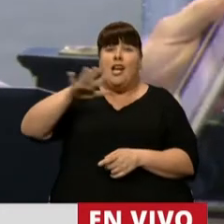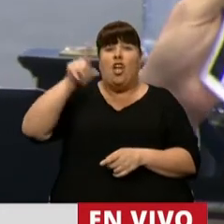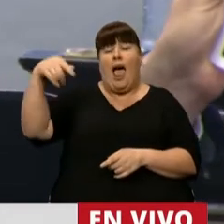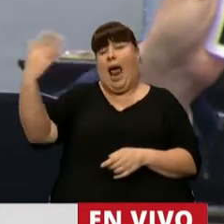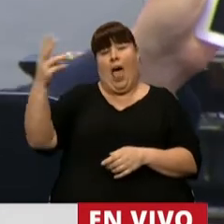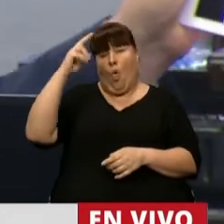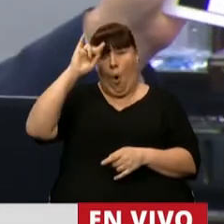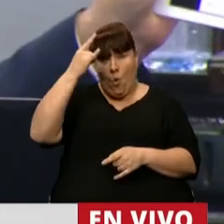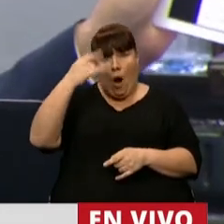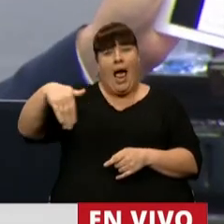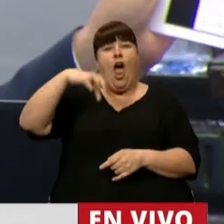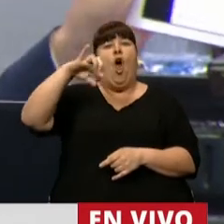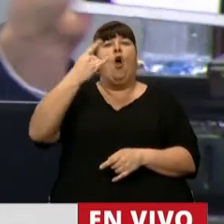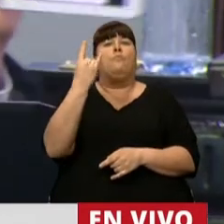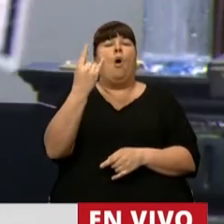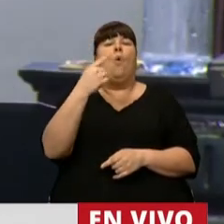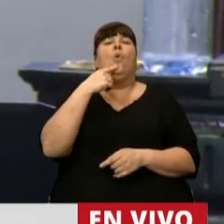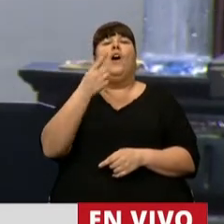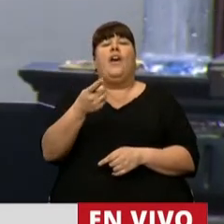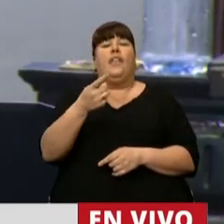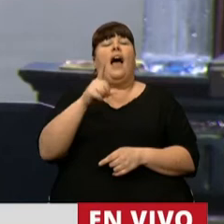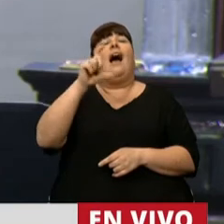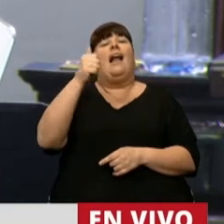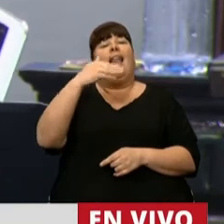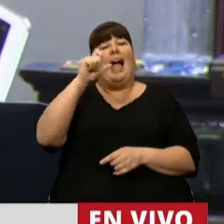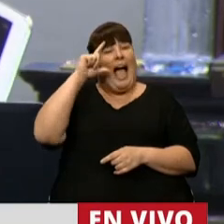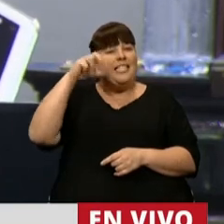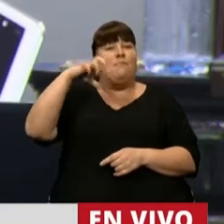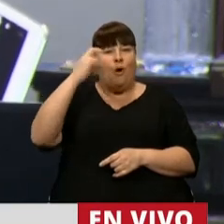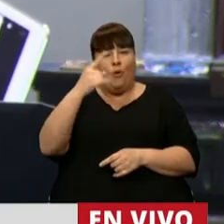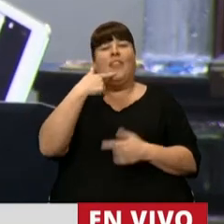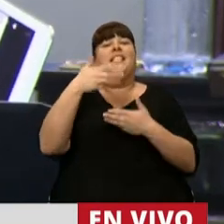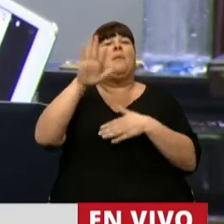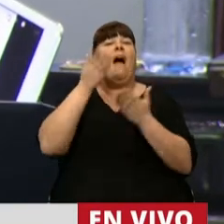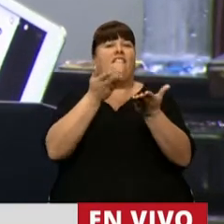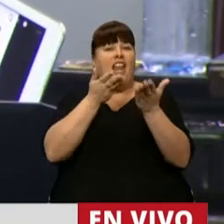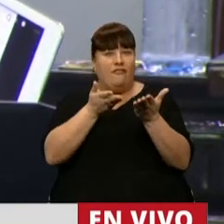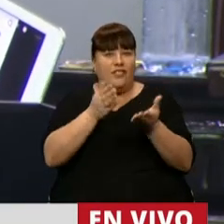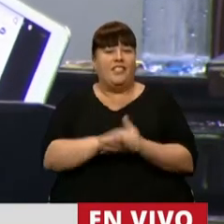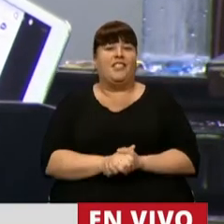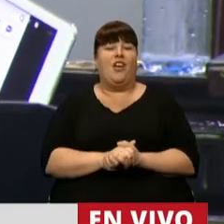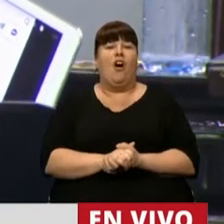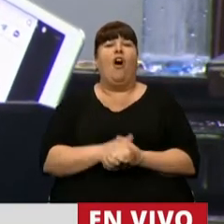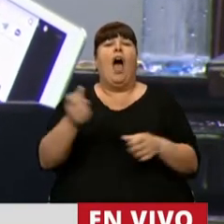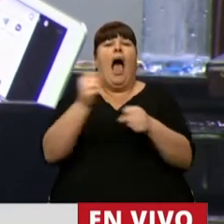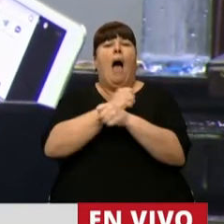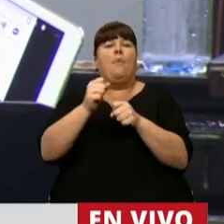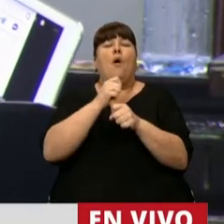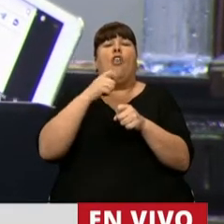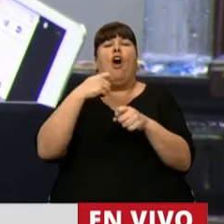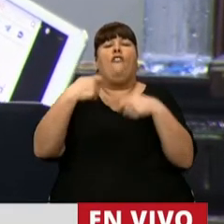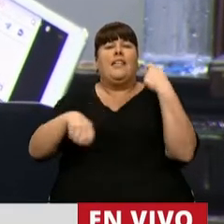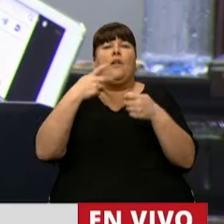Uruguay, la calle Pou, dice que le va a otorgar más beneficios y aprobó una